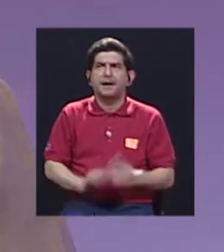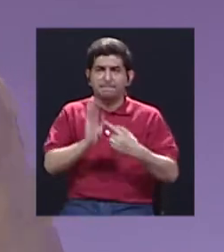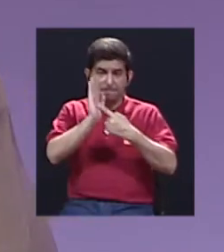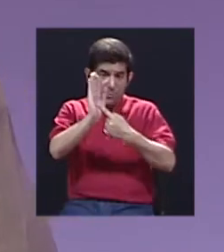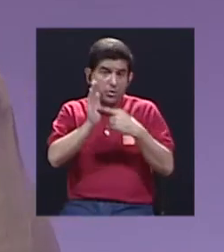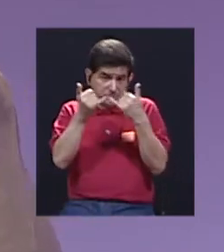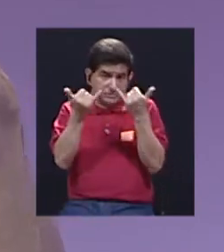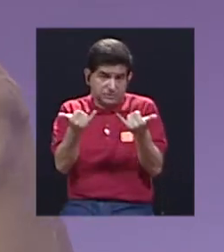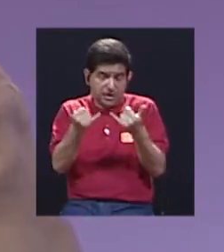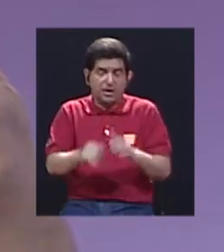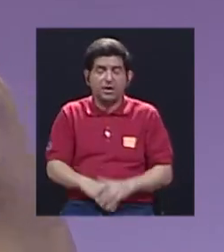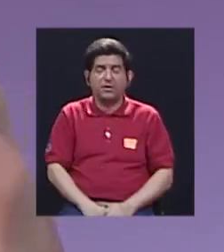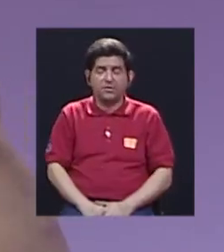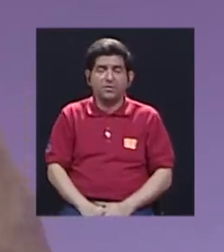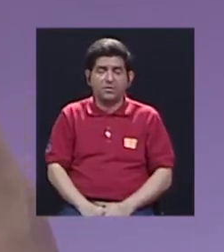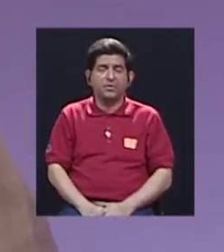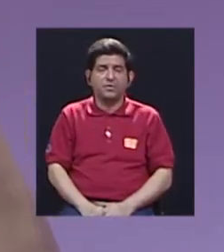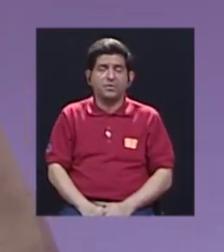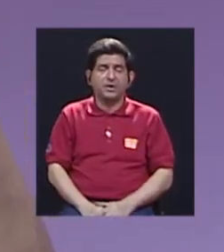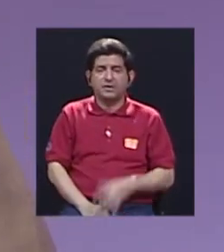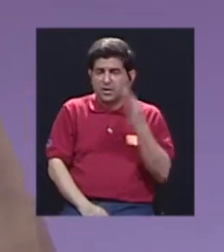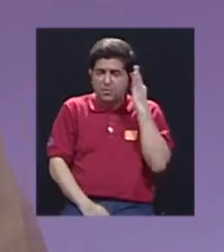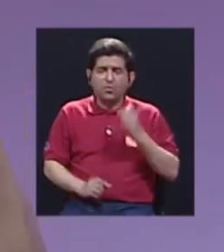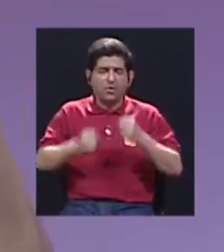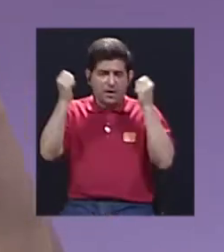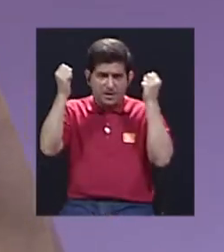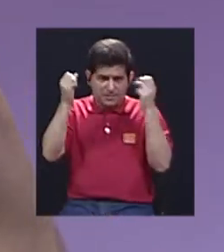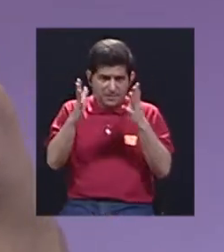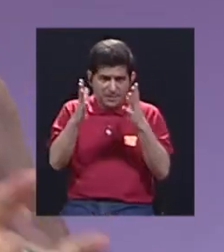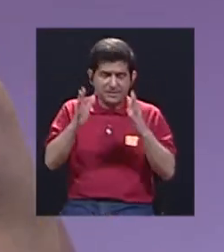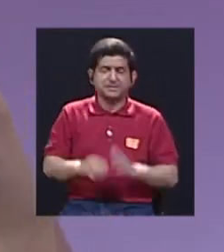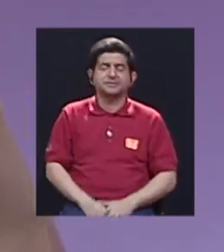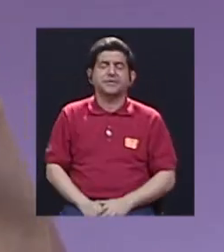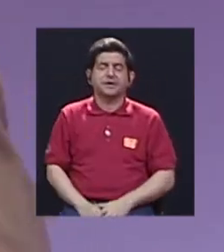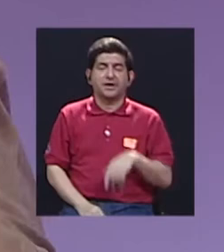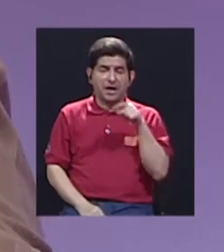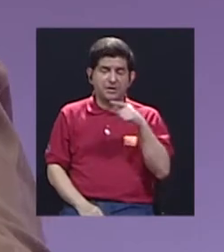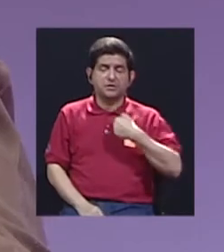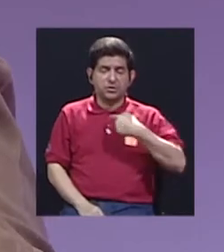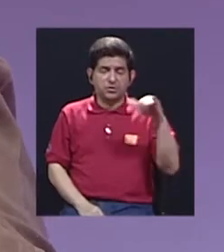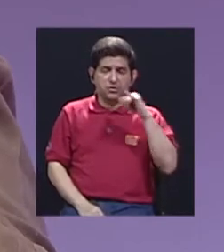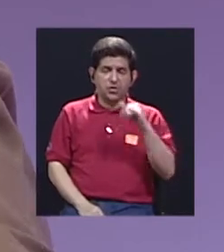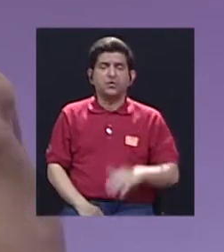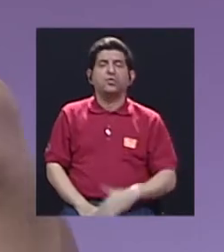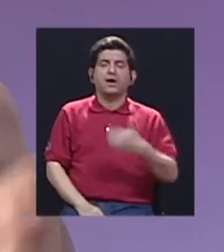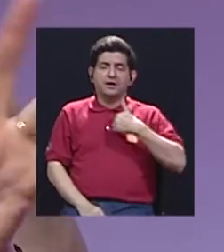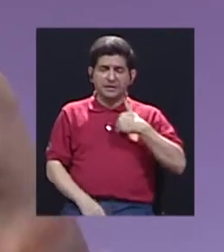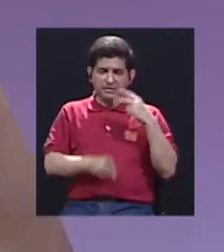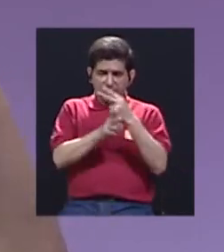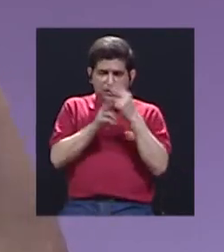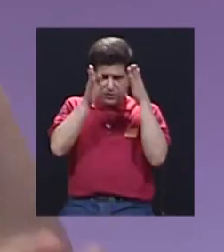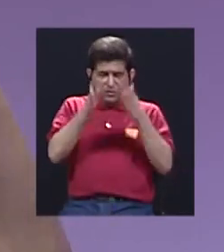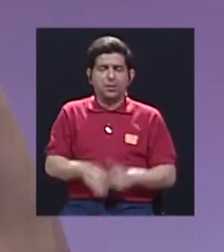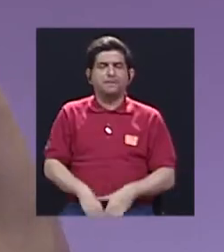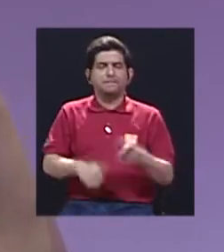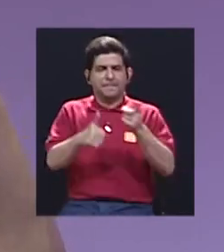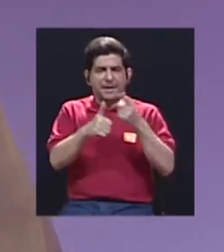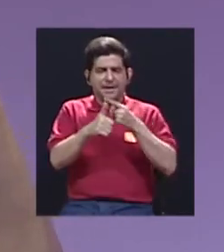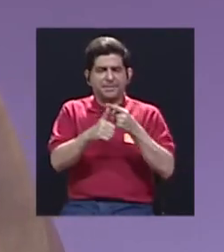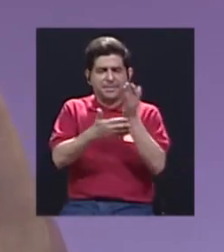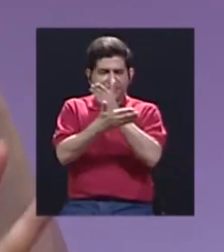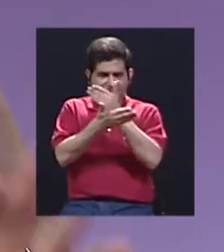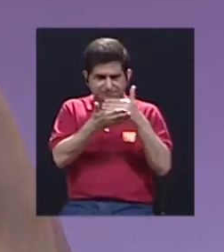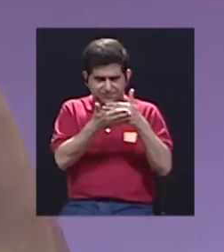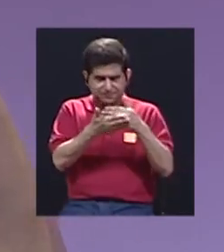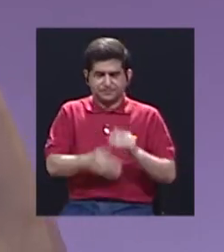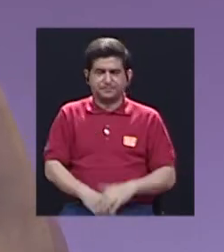muestra del Wonder Woman Art Rat, también estoy a cargo del comisariado. En el caso de la primera pieza,